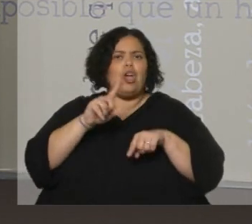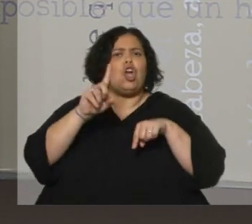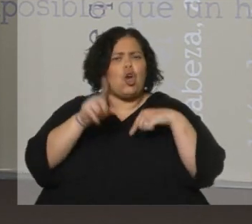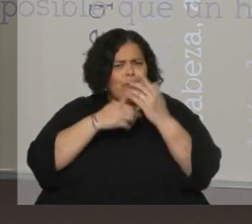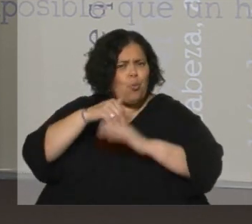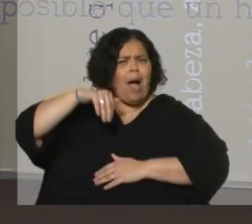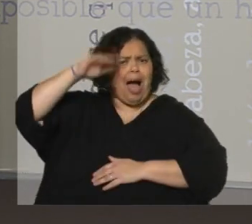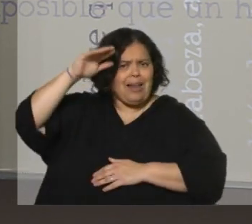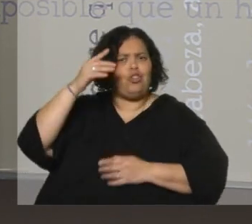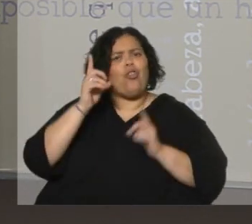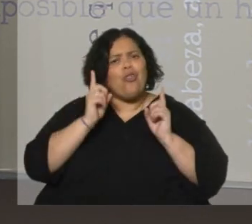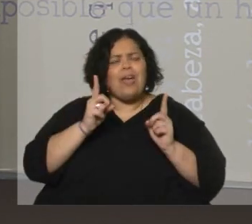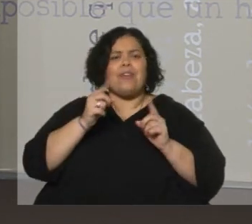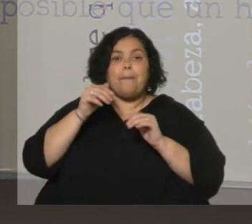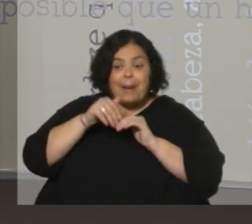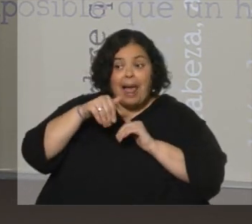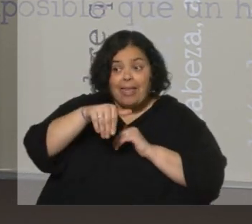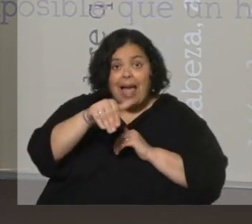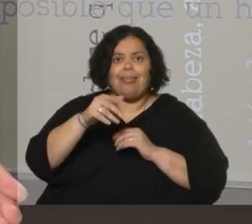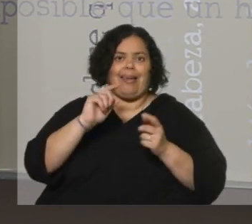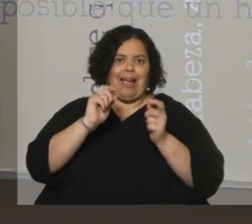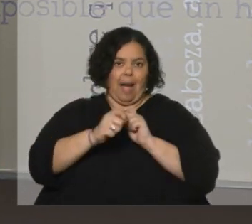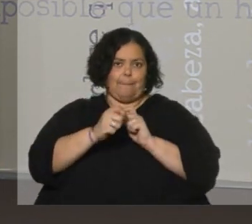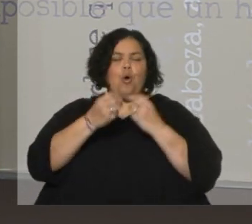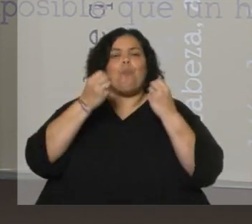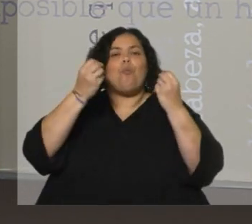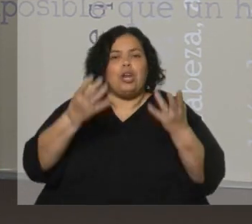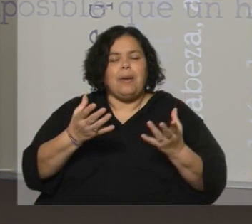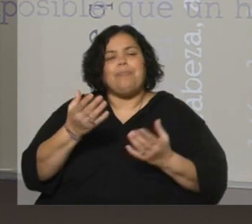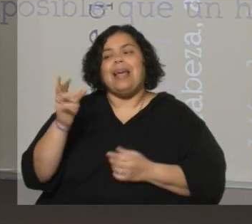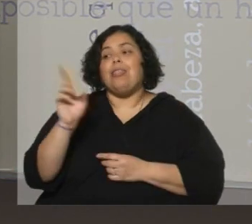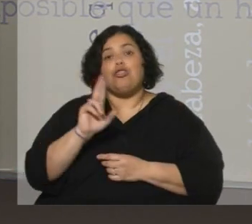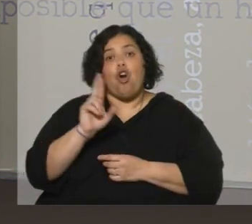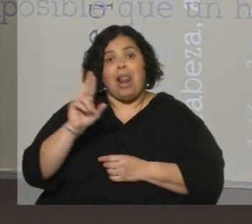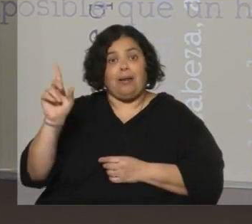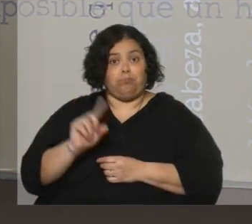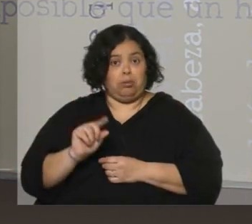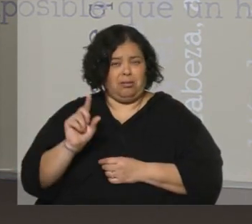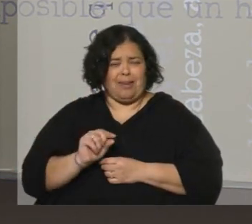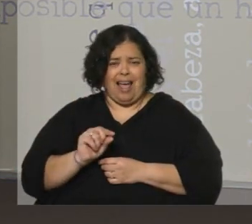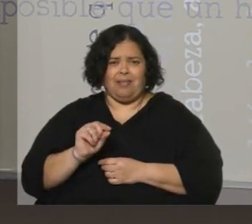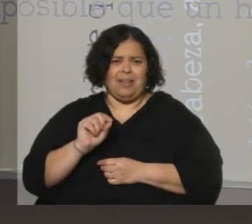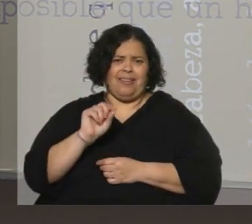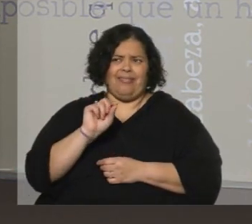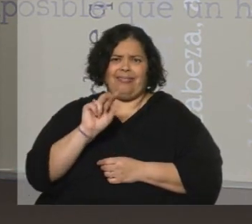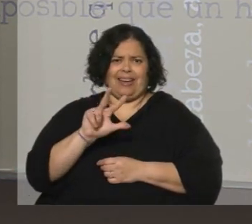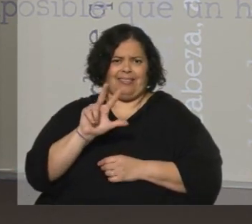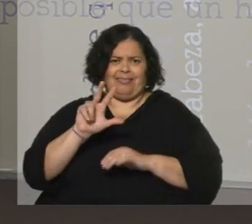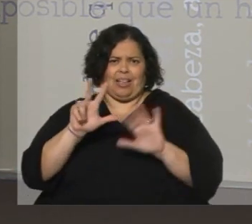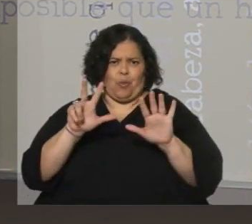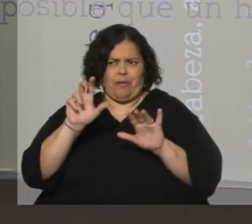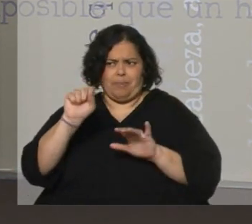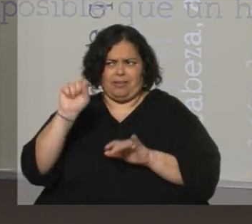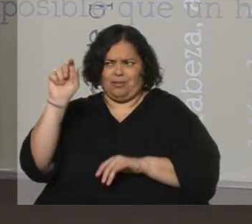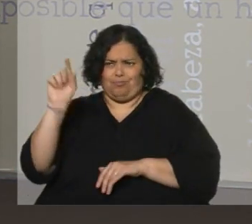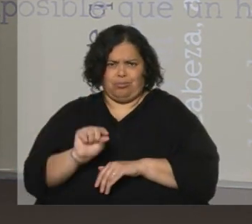para ante debemos generar algunos cambios porque el atraso cambiario empieza a pegar empieza eh particularmente este año se da se da una tríada muy